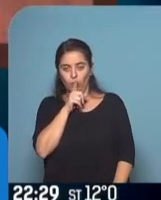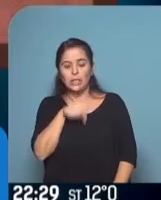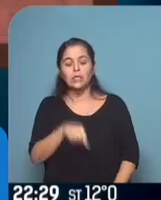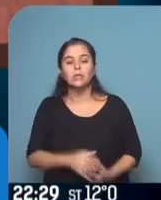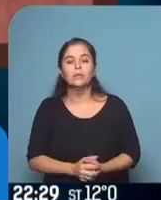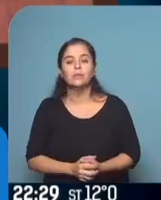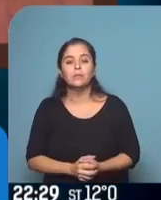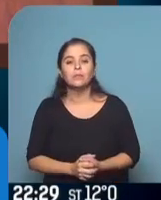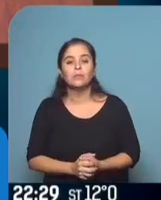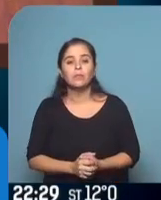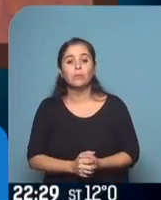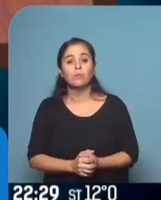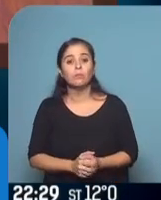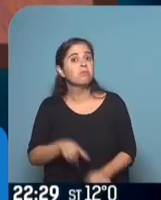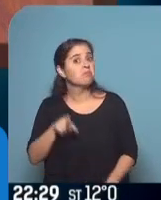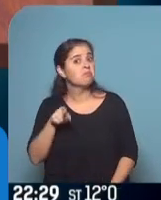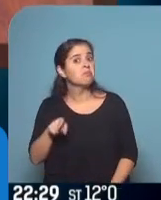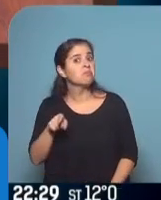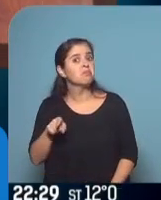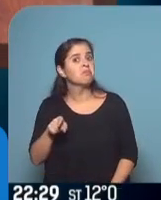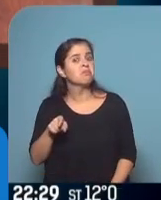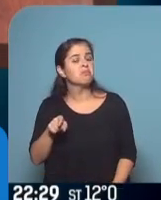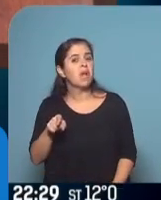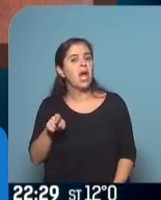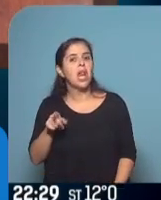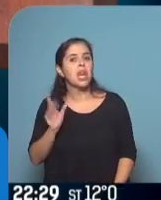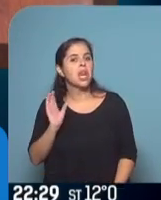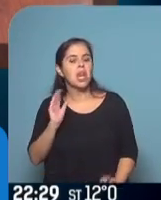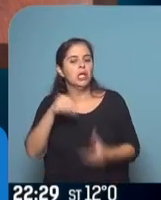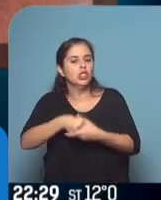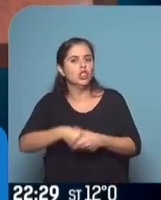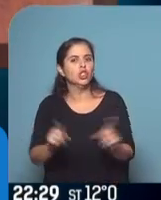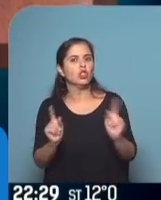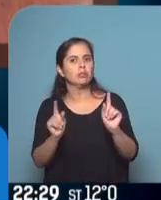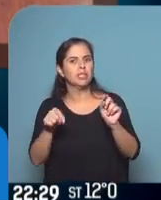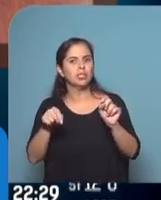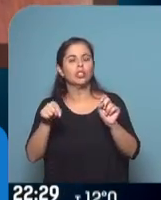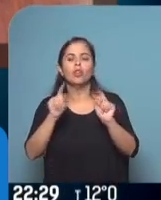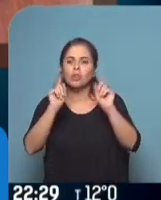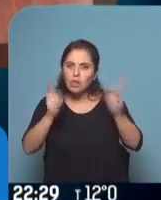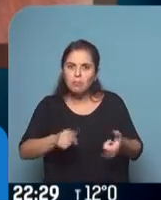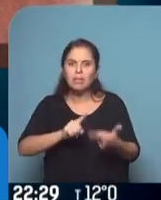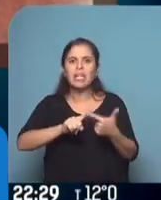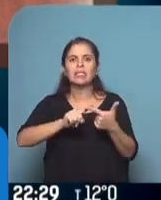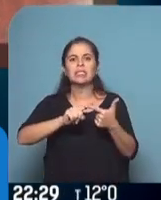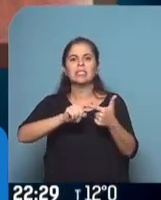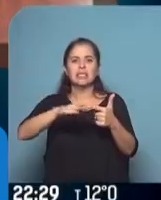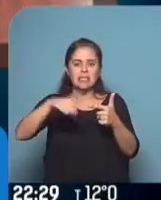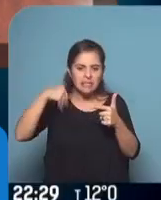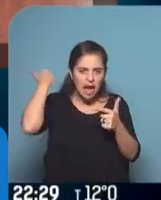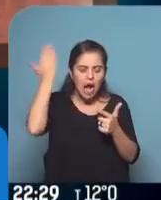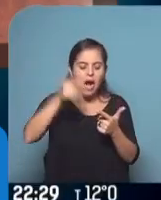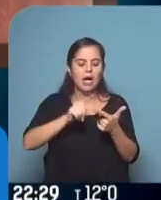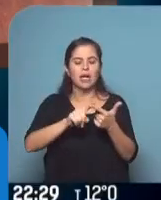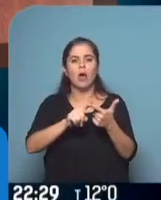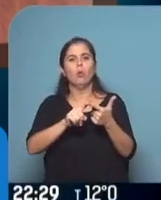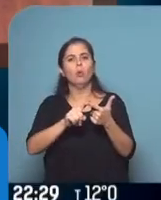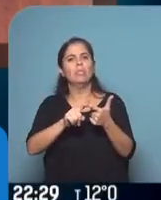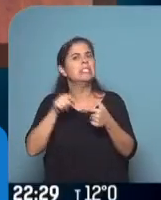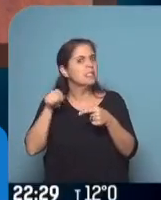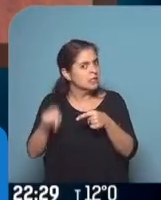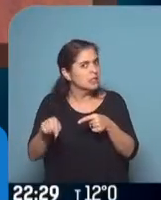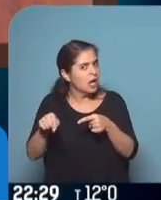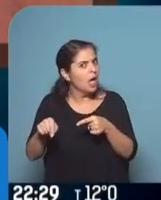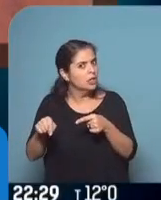tenido una posición muy prudente con respecto a este tema. Emiratos Árabes Unidos, enfrentado con Irán en